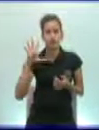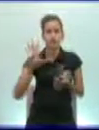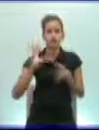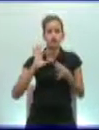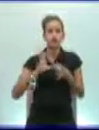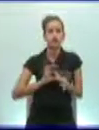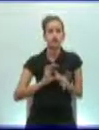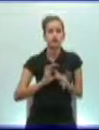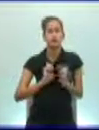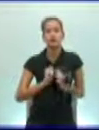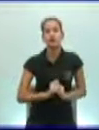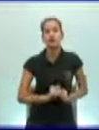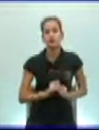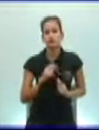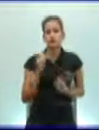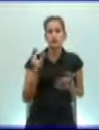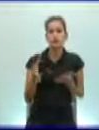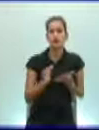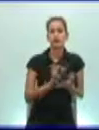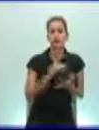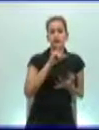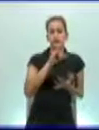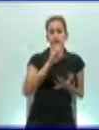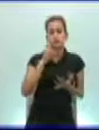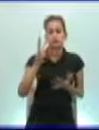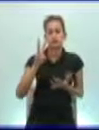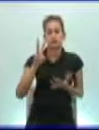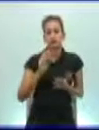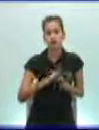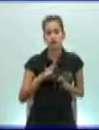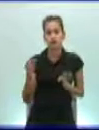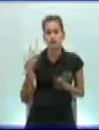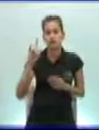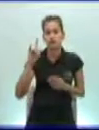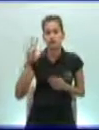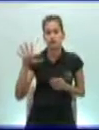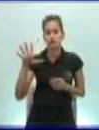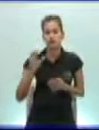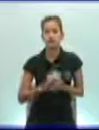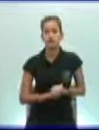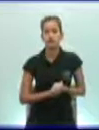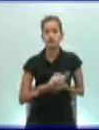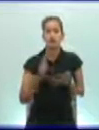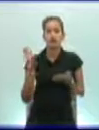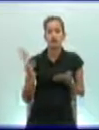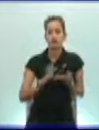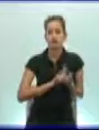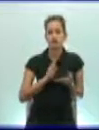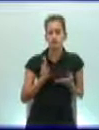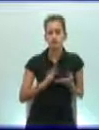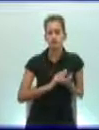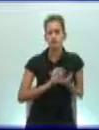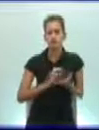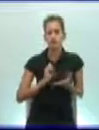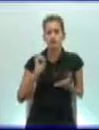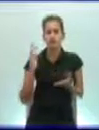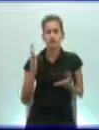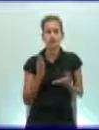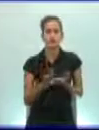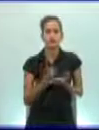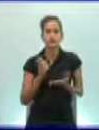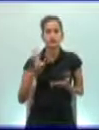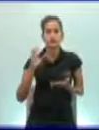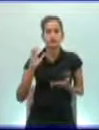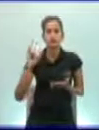la 95 y con el libro de educación cívica, páginas de la 27 a la 39, y